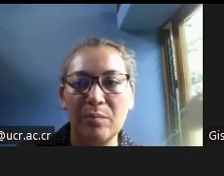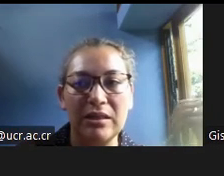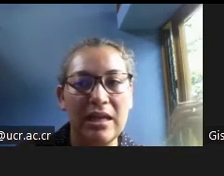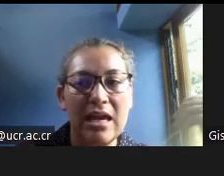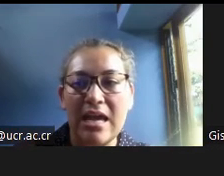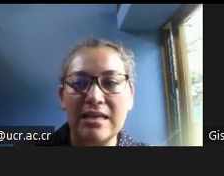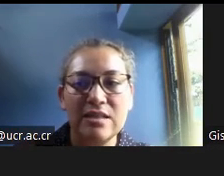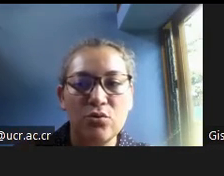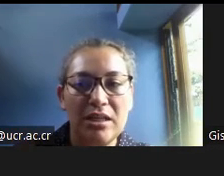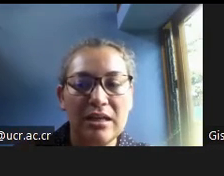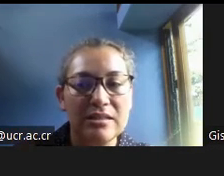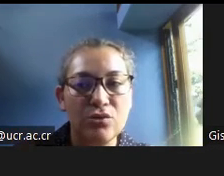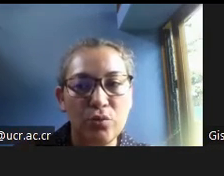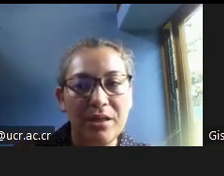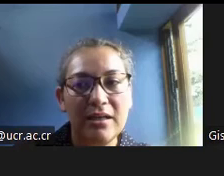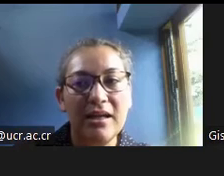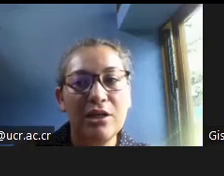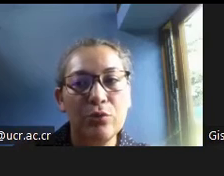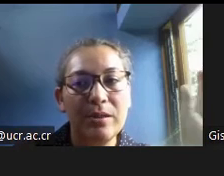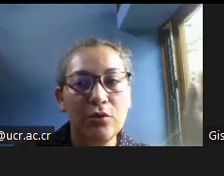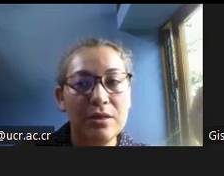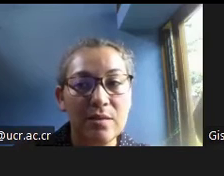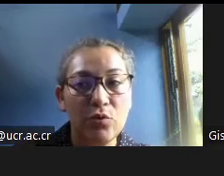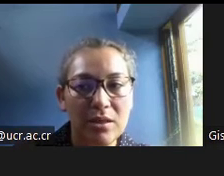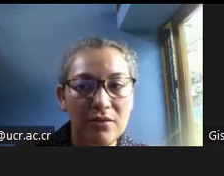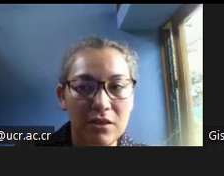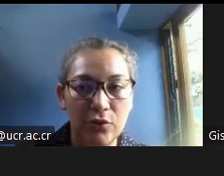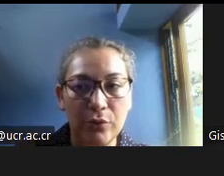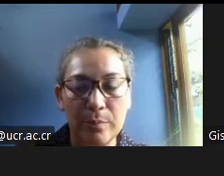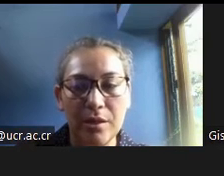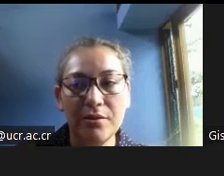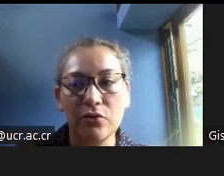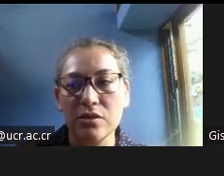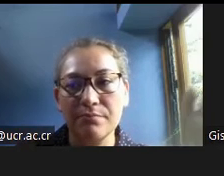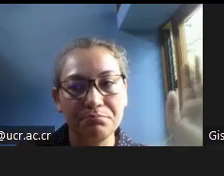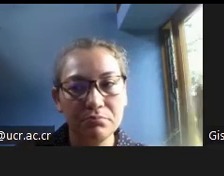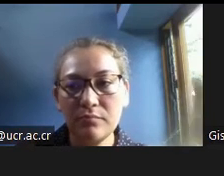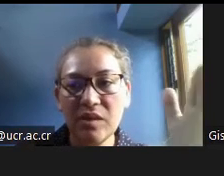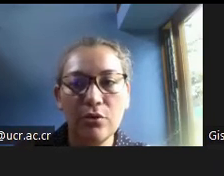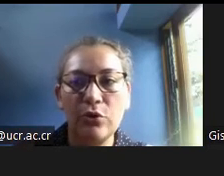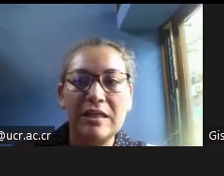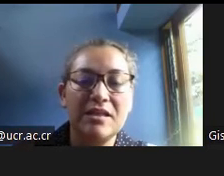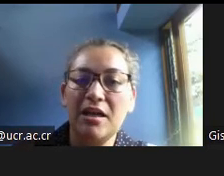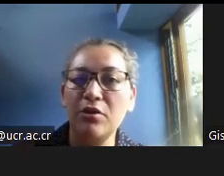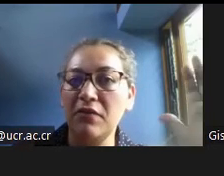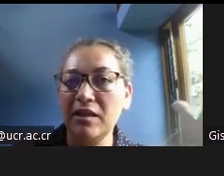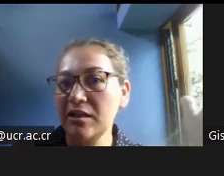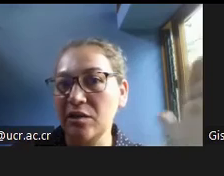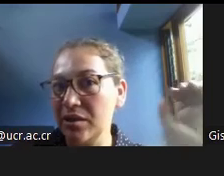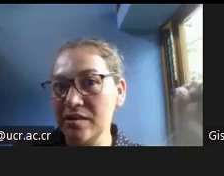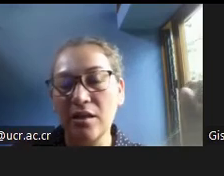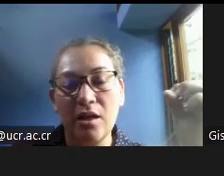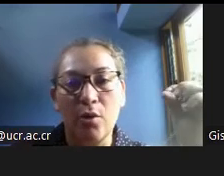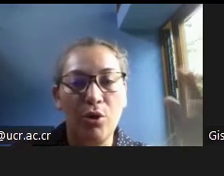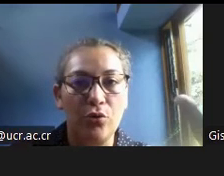pronuncien correctamente. Esta es una idea que está súper clara y un objetivo que está muy bien definido, ¿verdad? Entonces, ¿qué sería lo que falta?